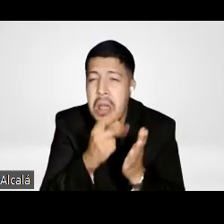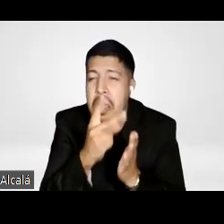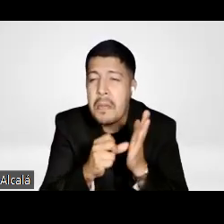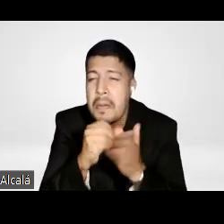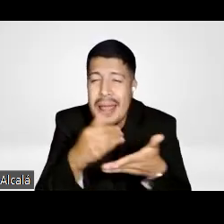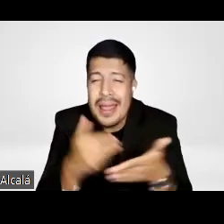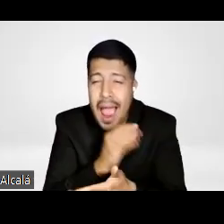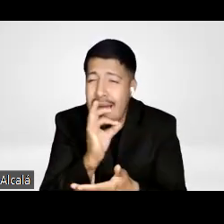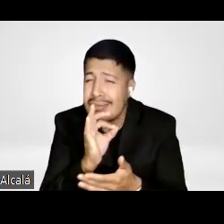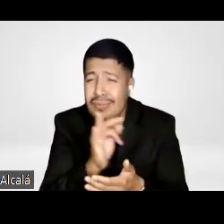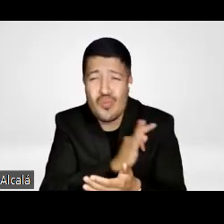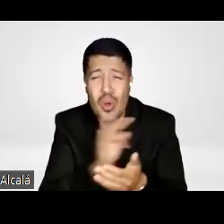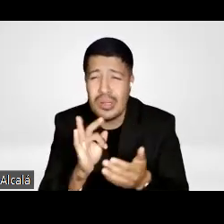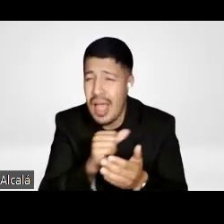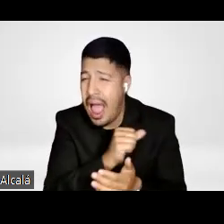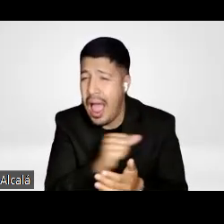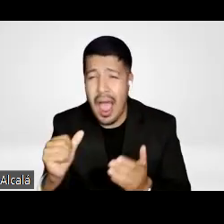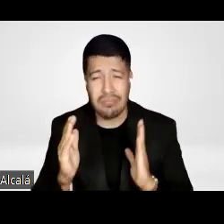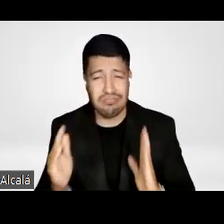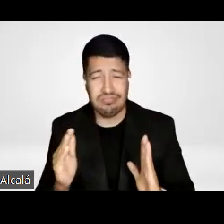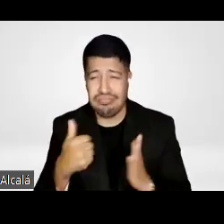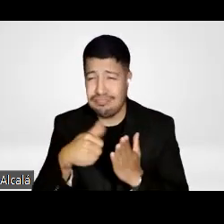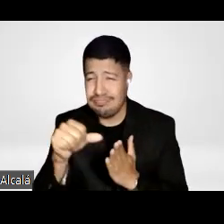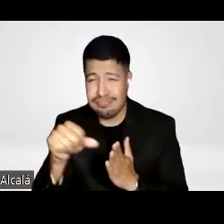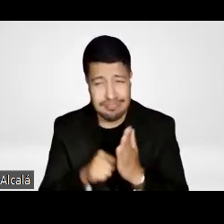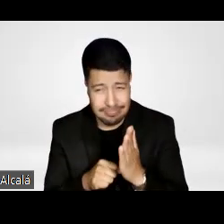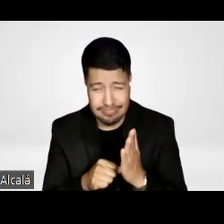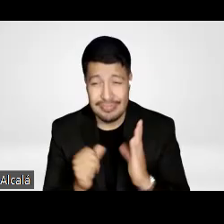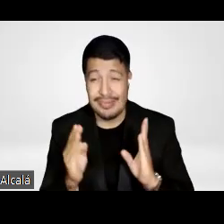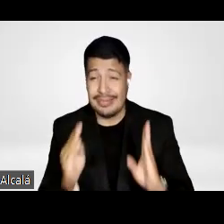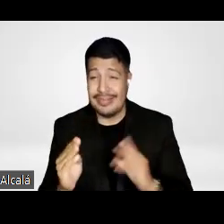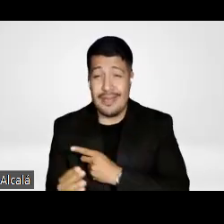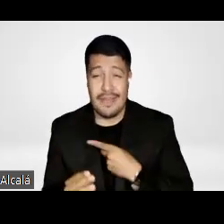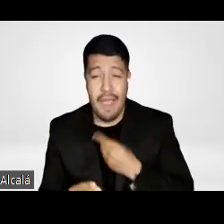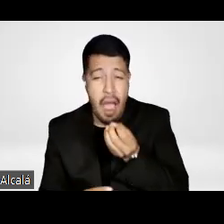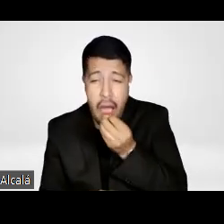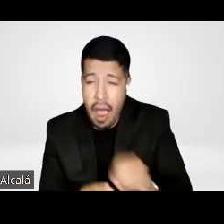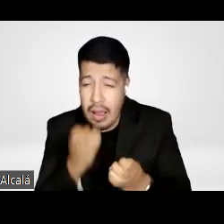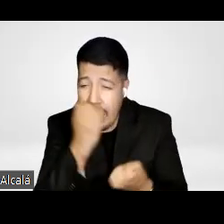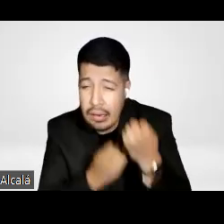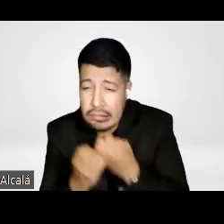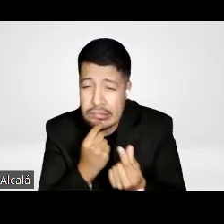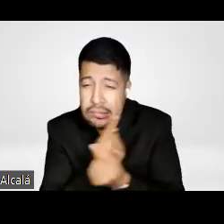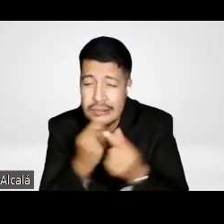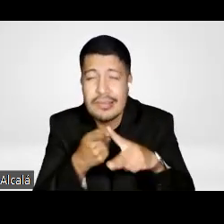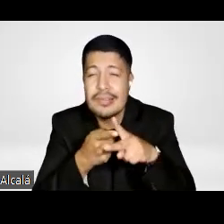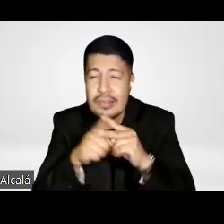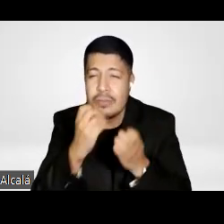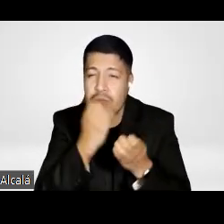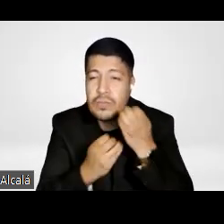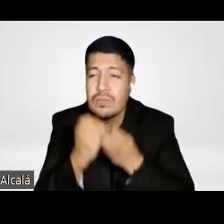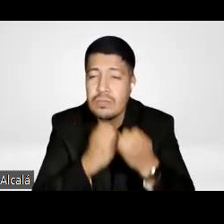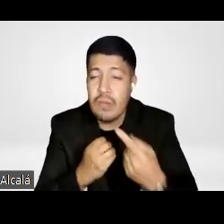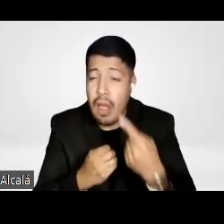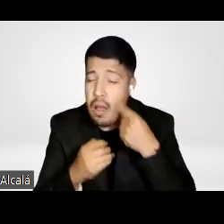debemos de empezar a tratar de diagnosticar, ya estar diagnosticados los niños y empezados a tratar. Y se hace generalmente por el